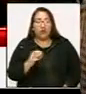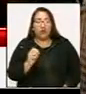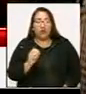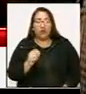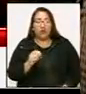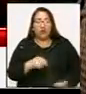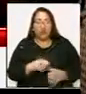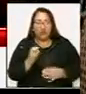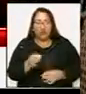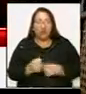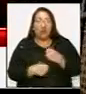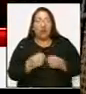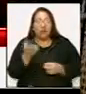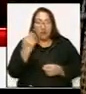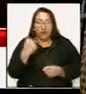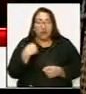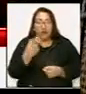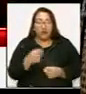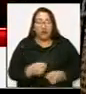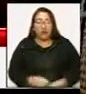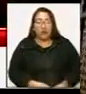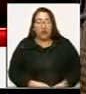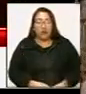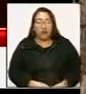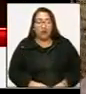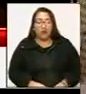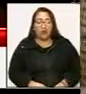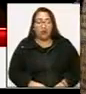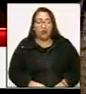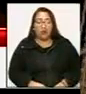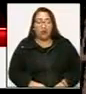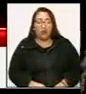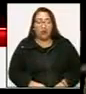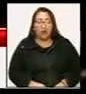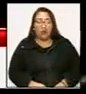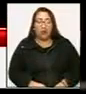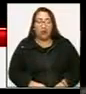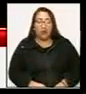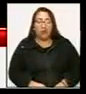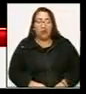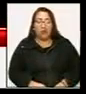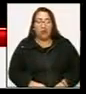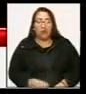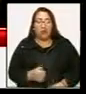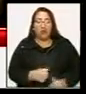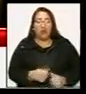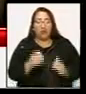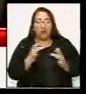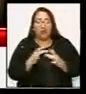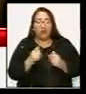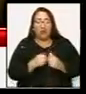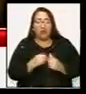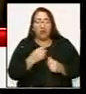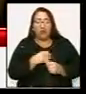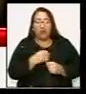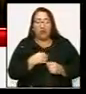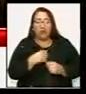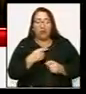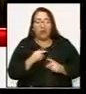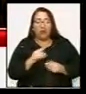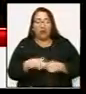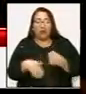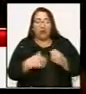Hay una cosa puntual. Al margen de que tengamos que trabajar coordinadamente también con el Ejecutivo, al margen de